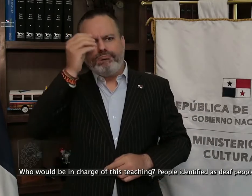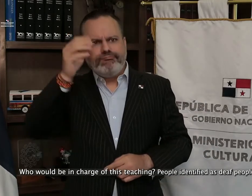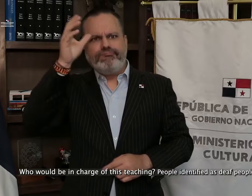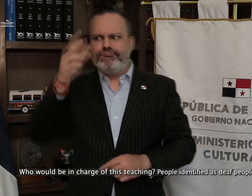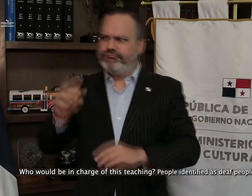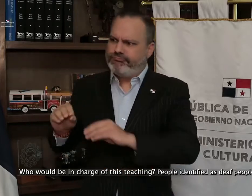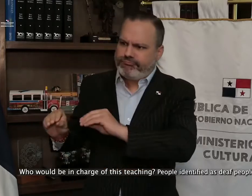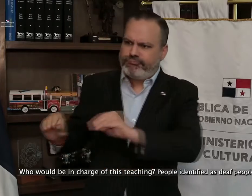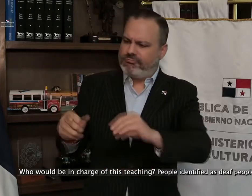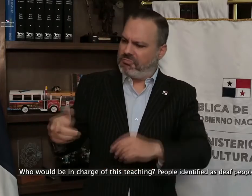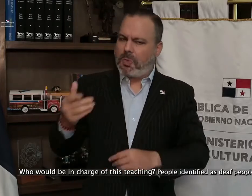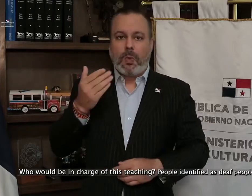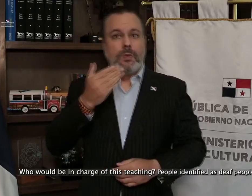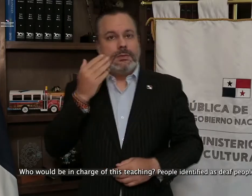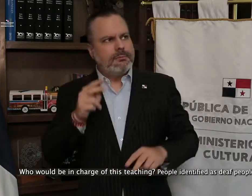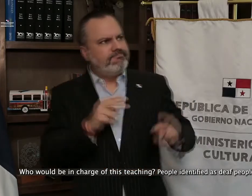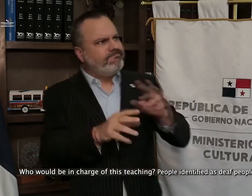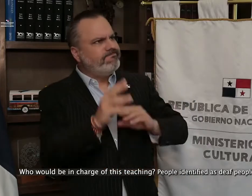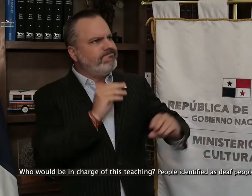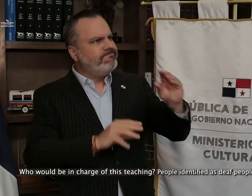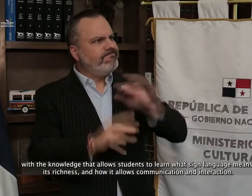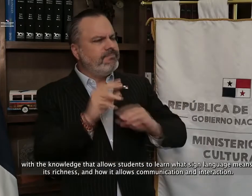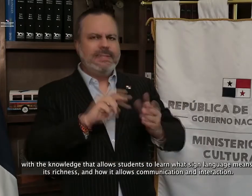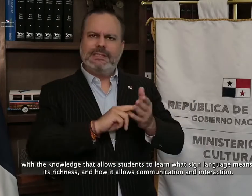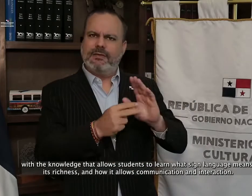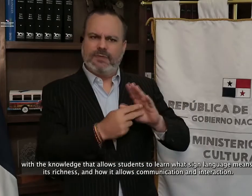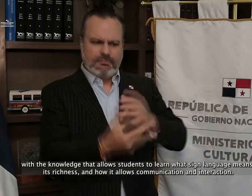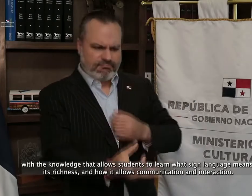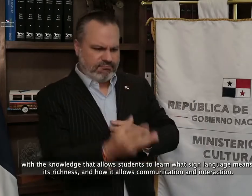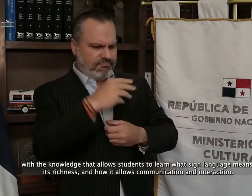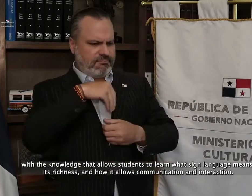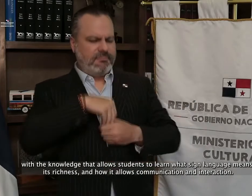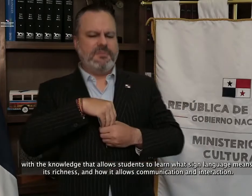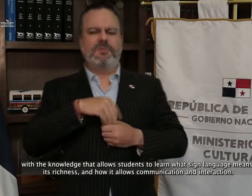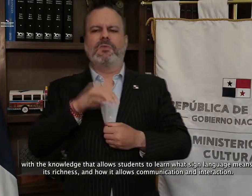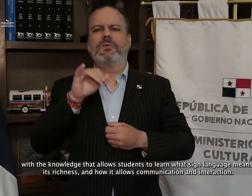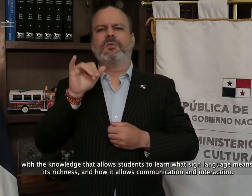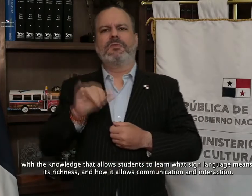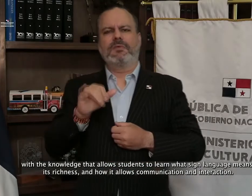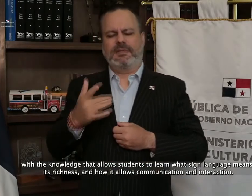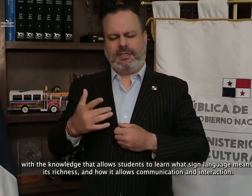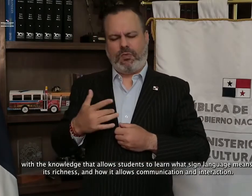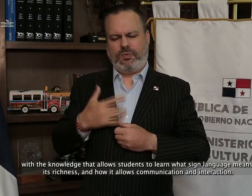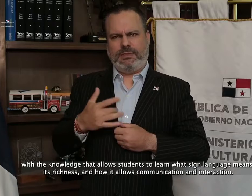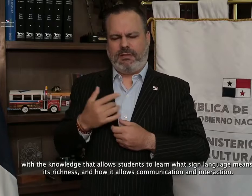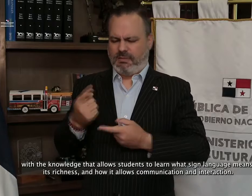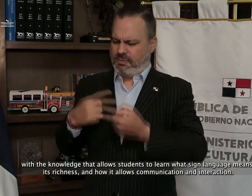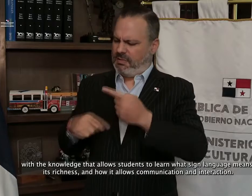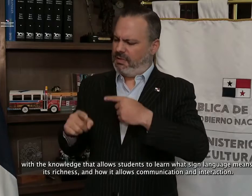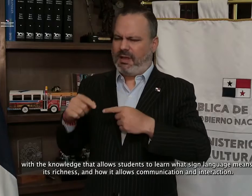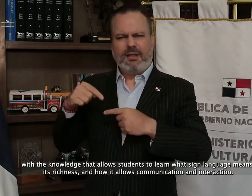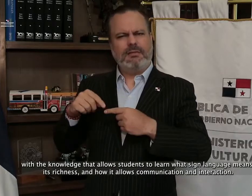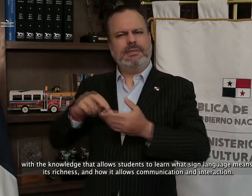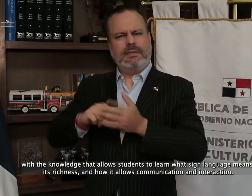las personas. En nuestro país queremos motivar a que más personas establezcan cursos para la enseñanza de la lengua